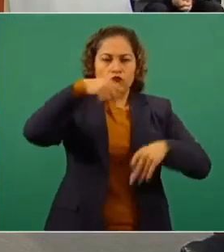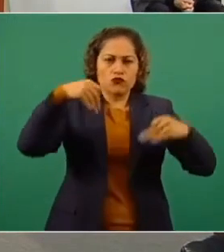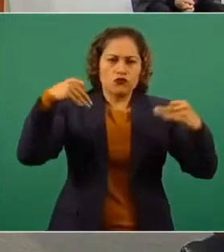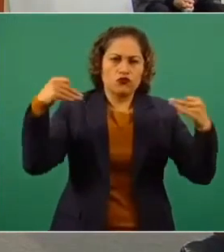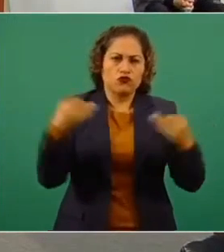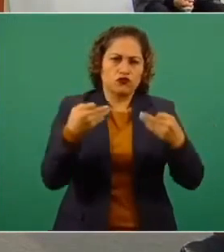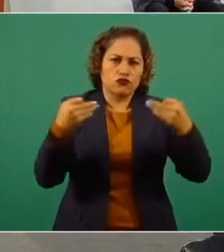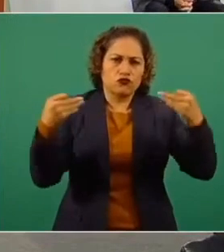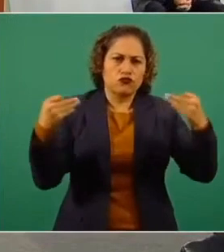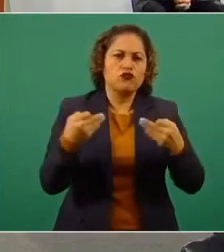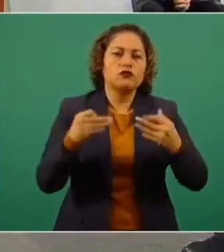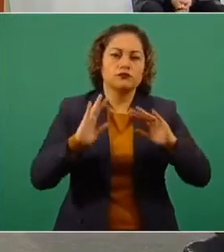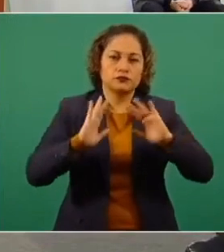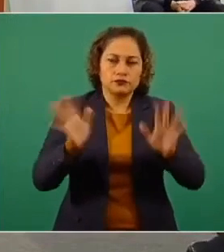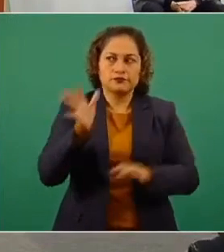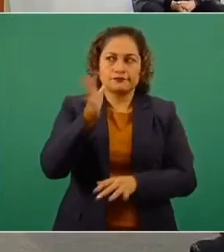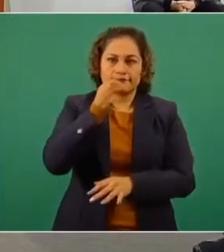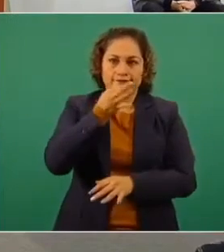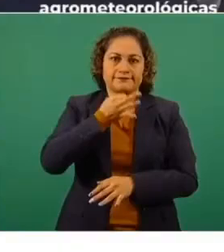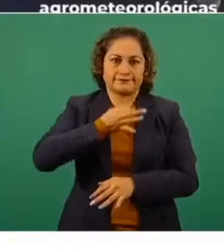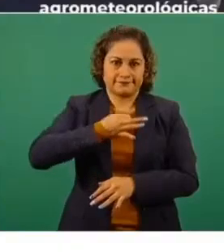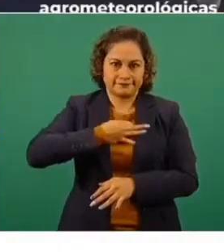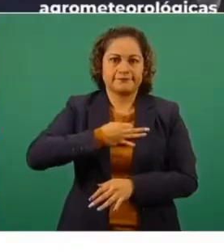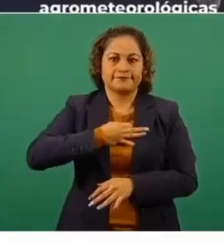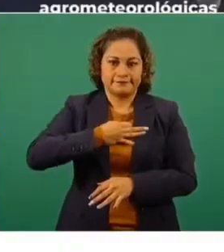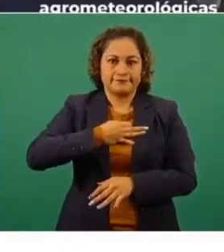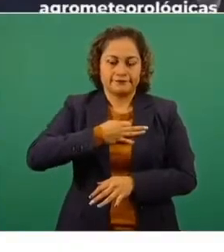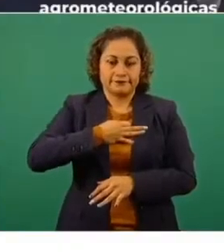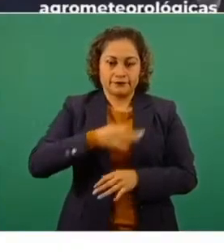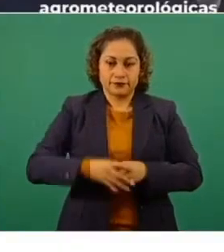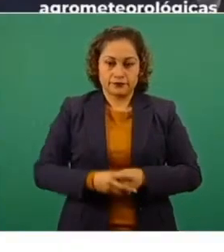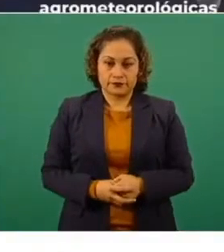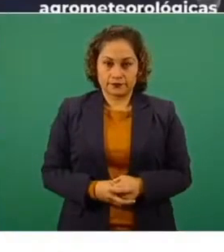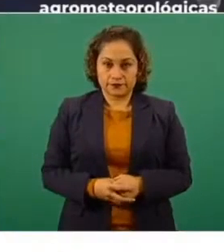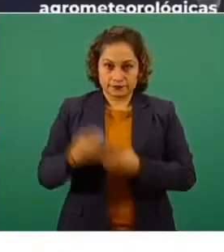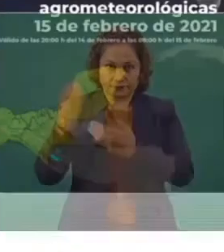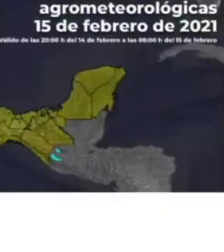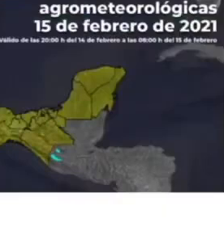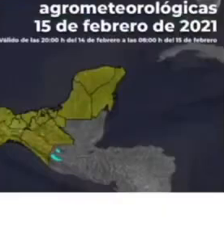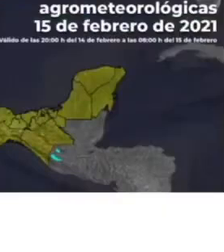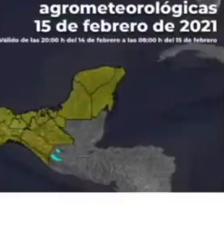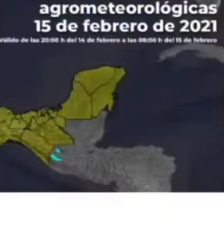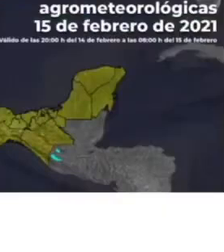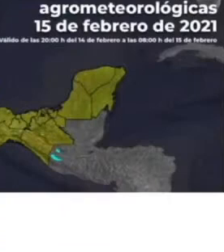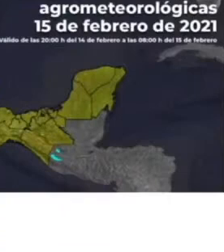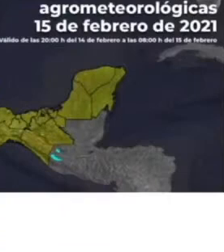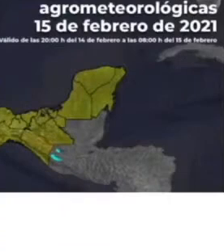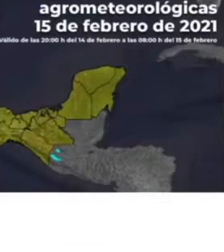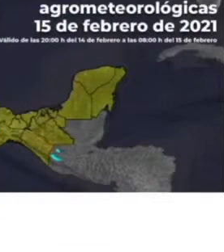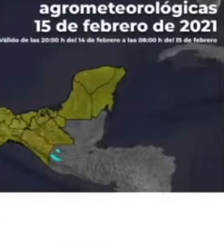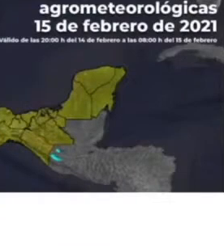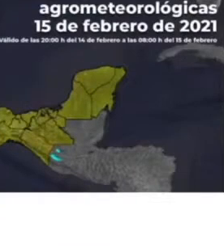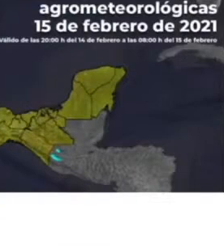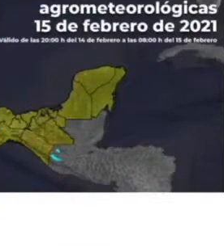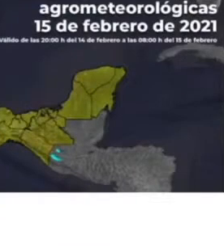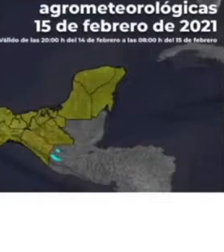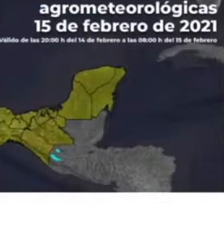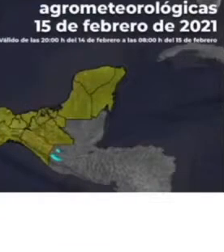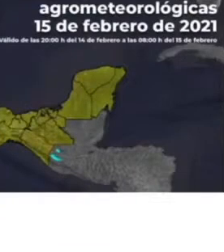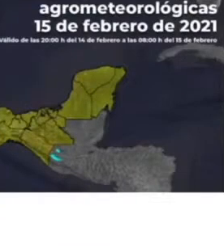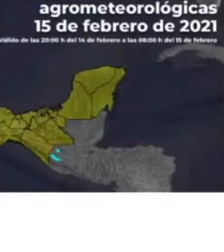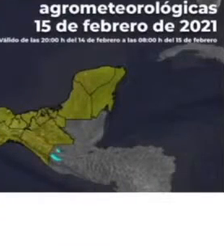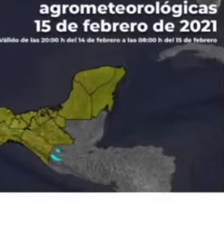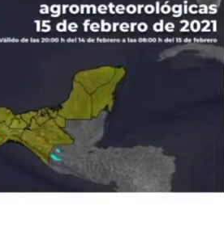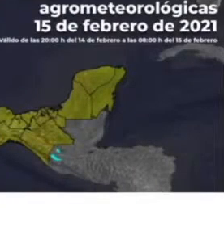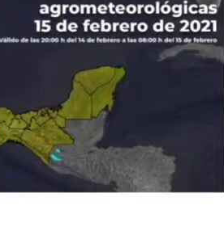como cuestión paralela se nos informó que había problemas de congelamiento de ductos y cierre de